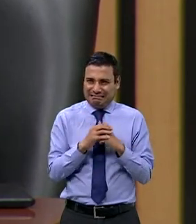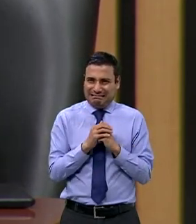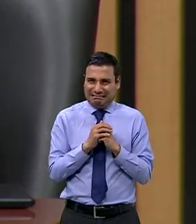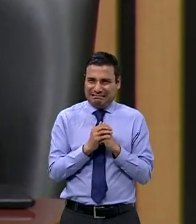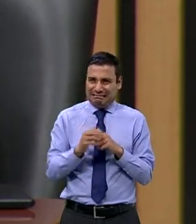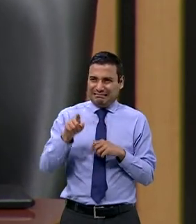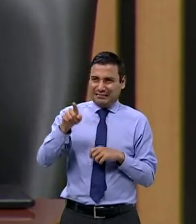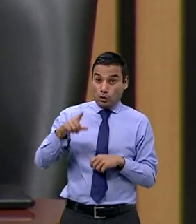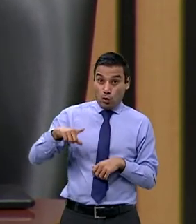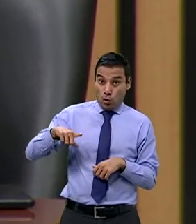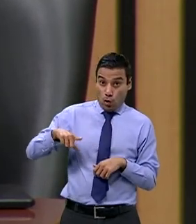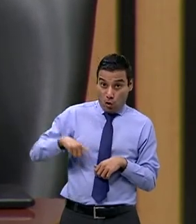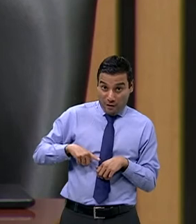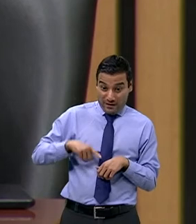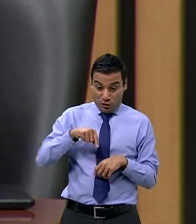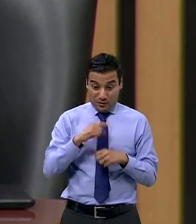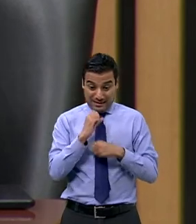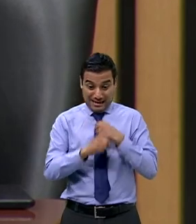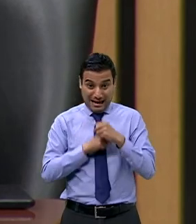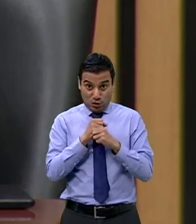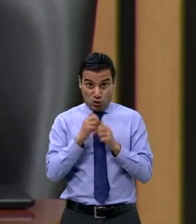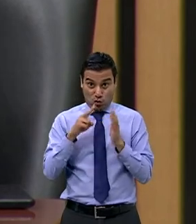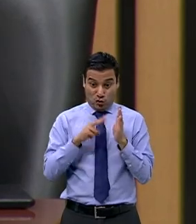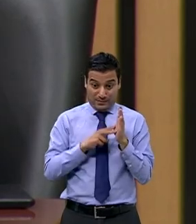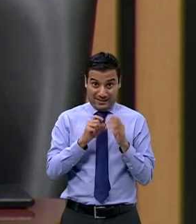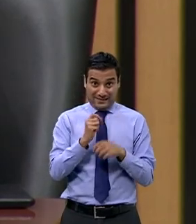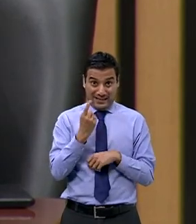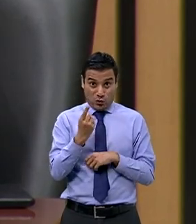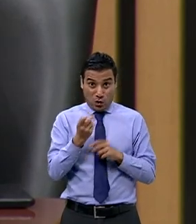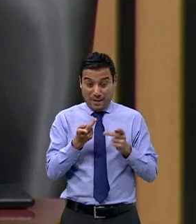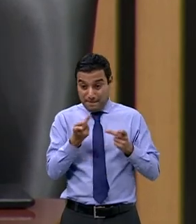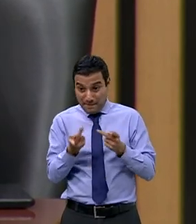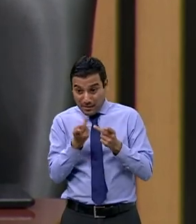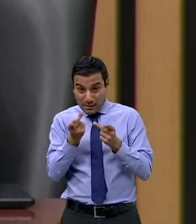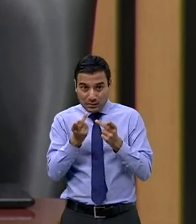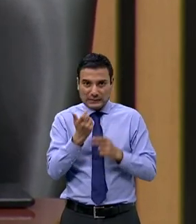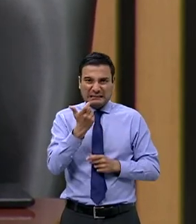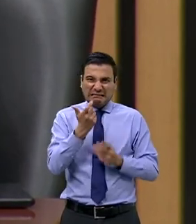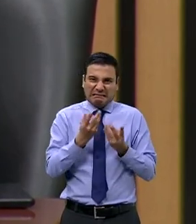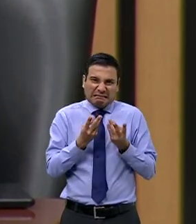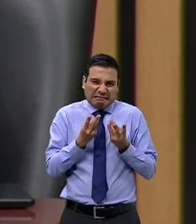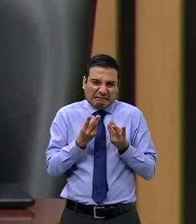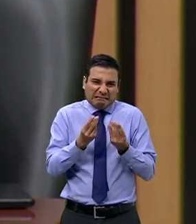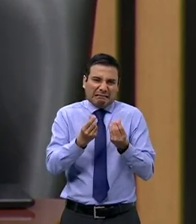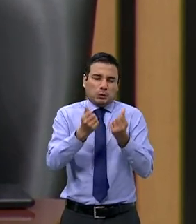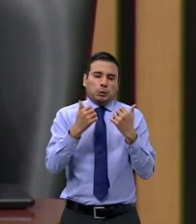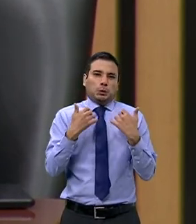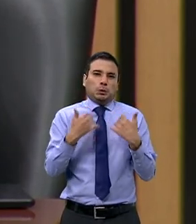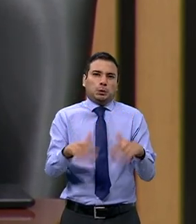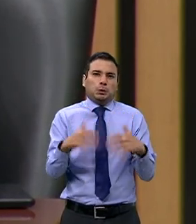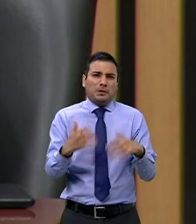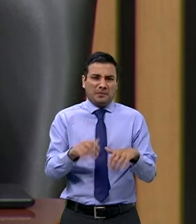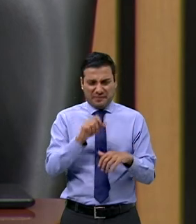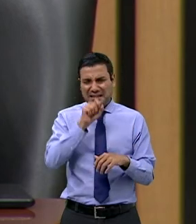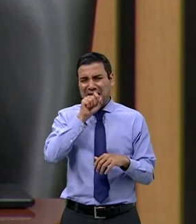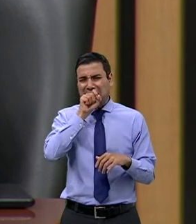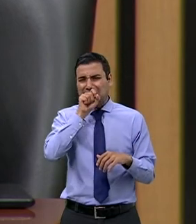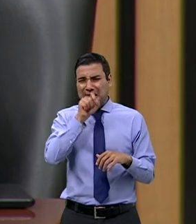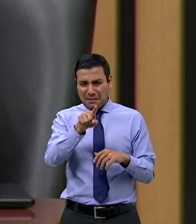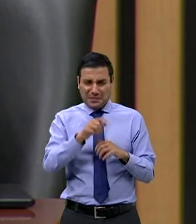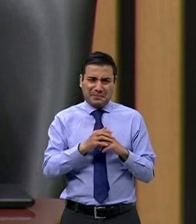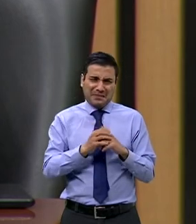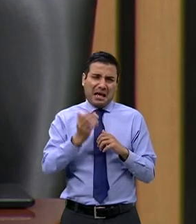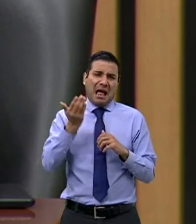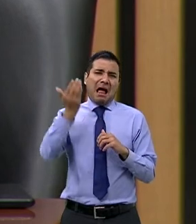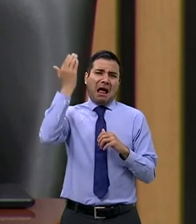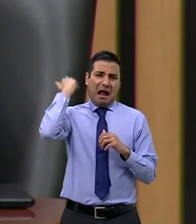durante este año y digo durante este año porque hemos tenido otros grandes disparates en su administración